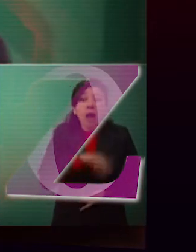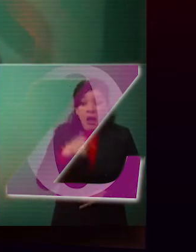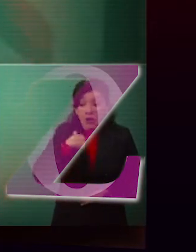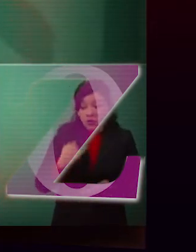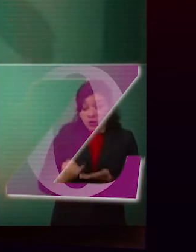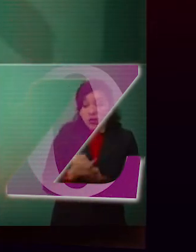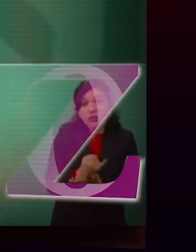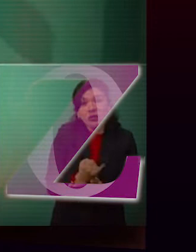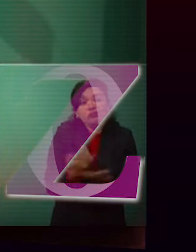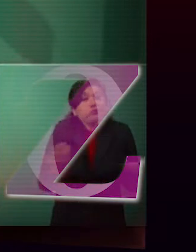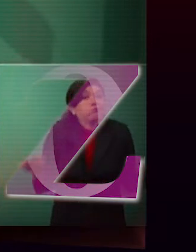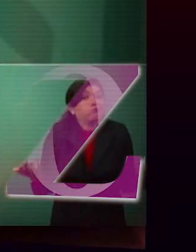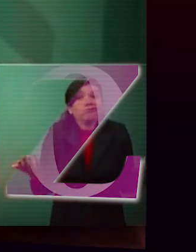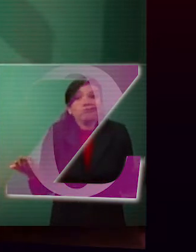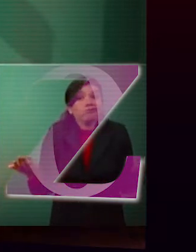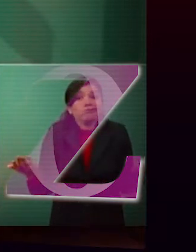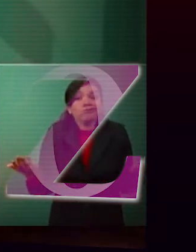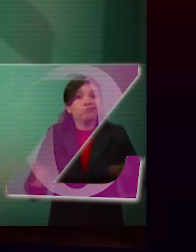este